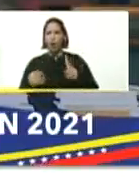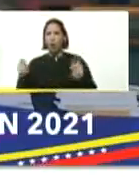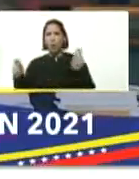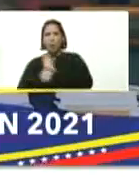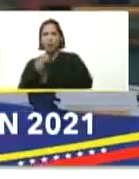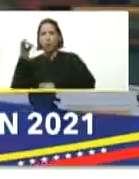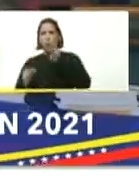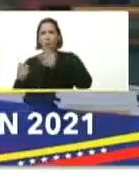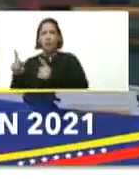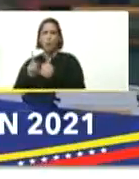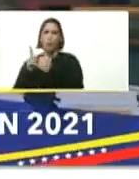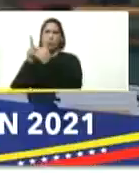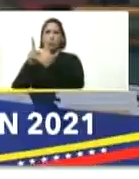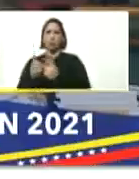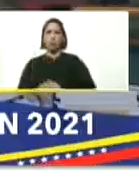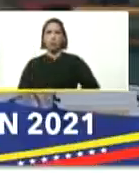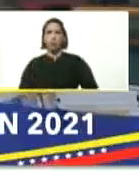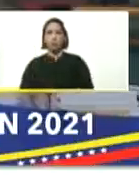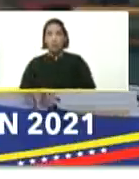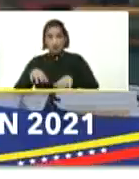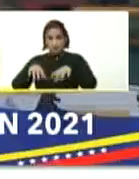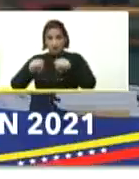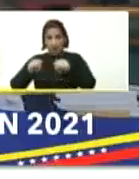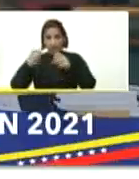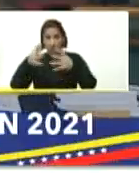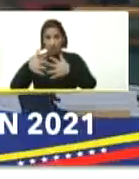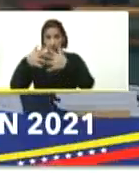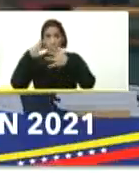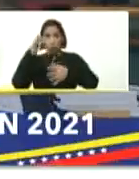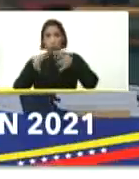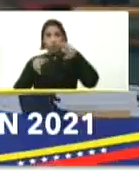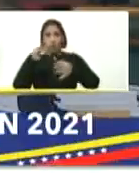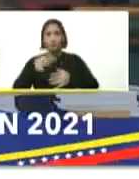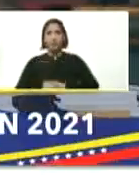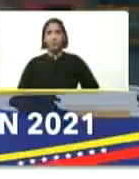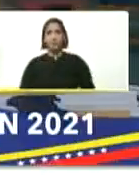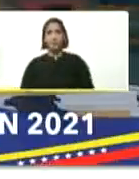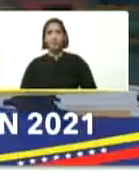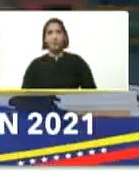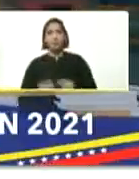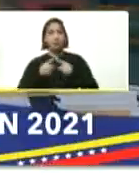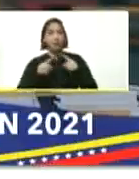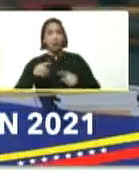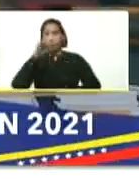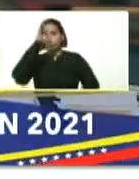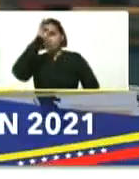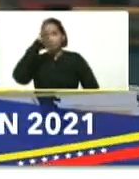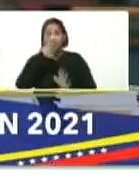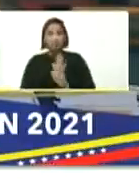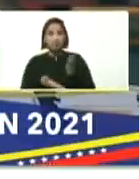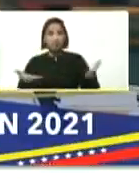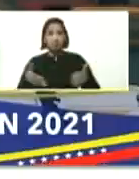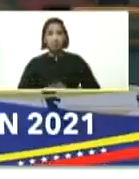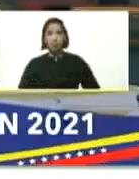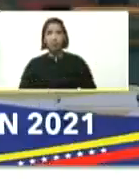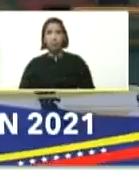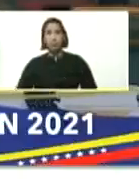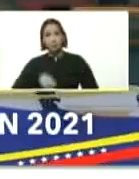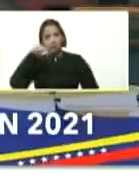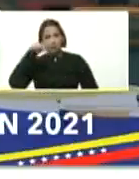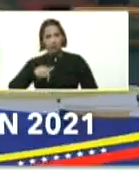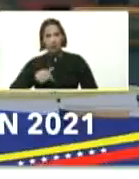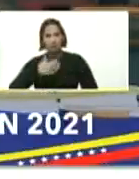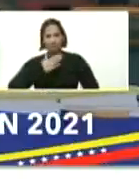perseguidores, el imperialismo judicial. Pero lo que no saben ellos es que aquí en el